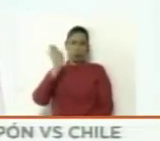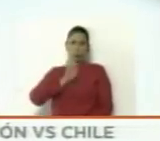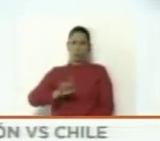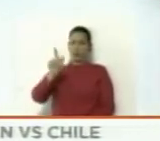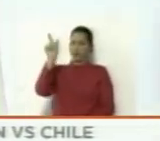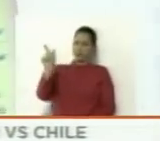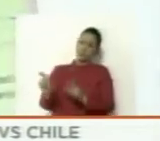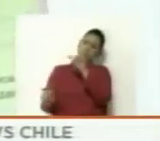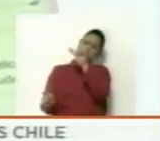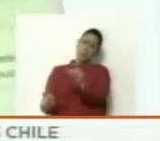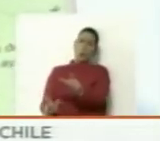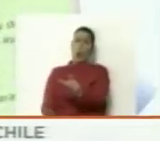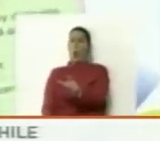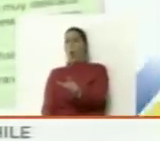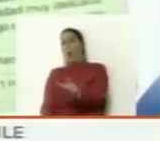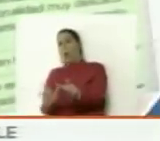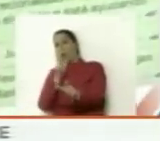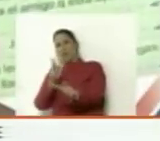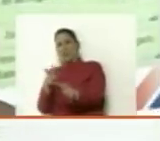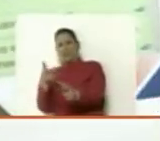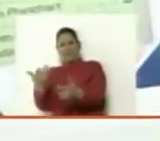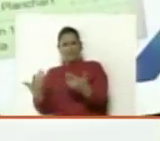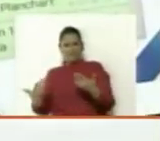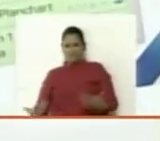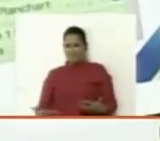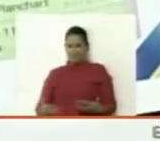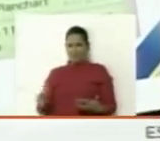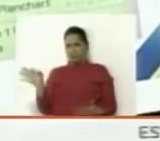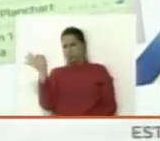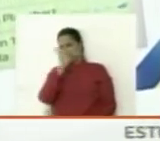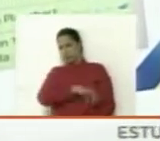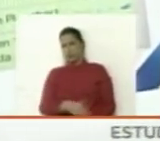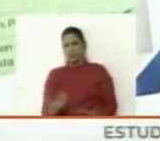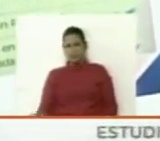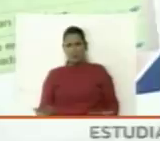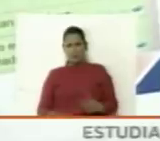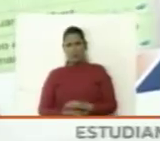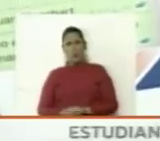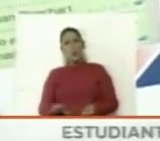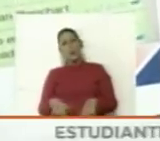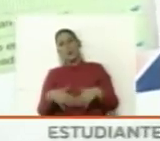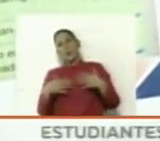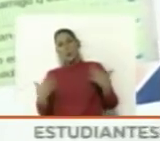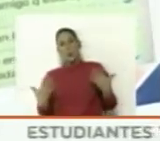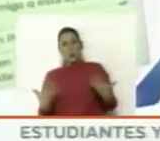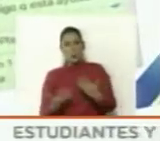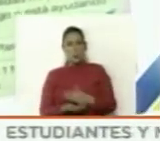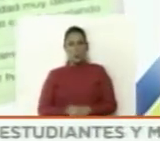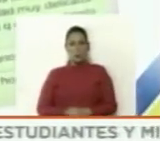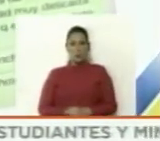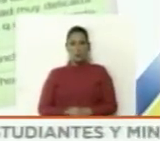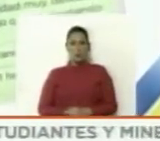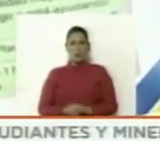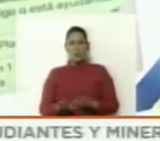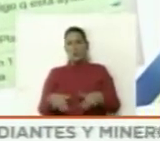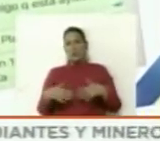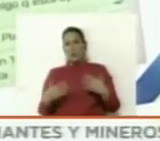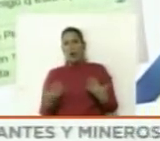miren qué clase de ser arrastrado es este Guaidó. Pregunta, ¿cuánto? ¿Cuánto hay para